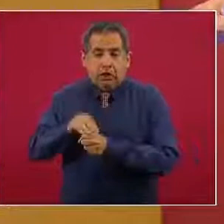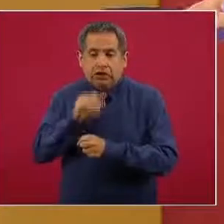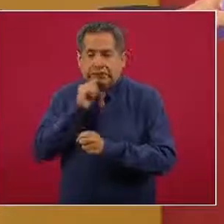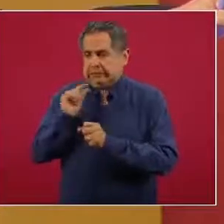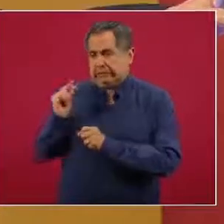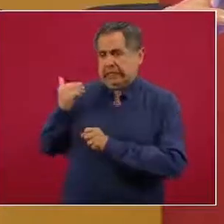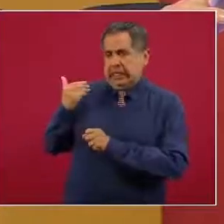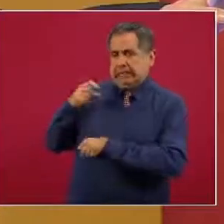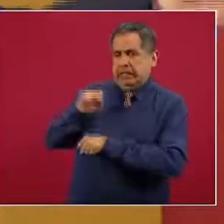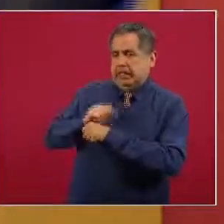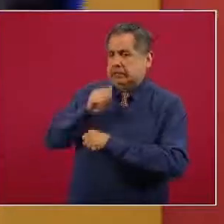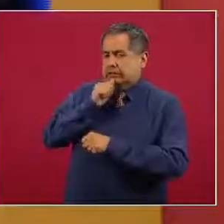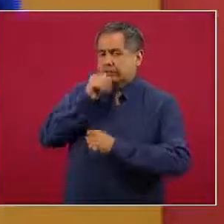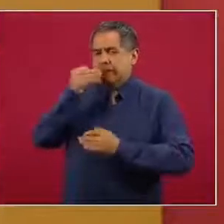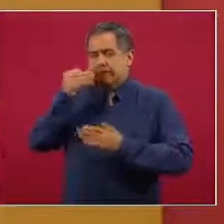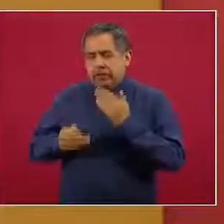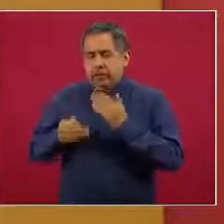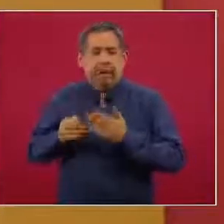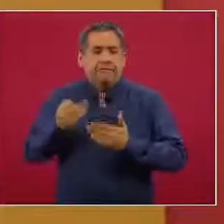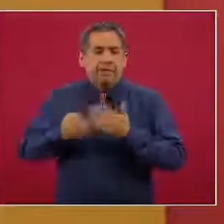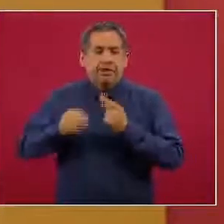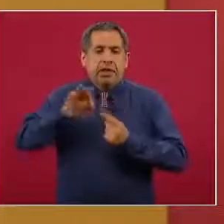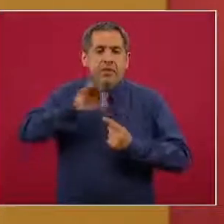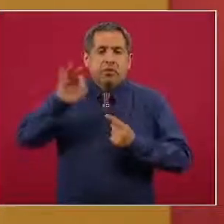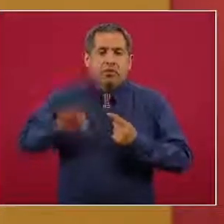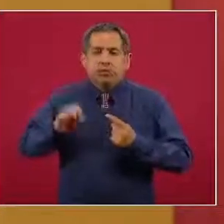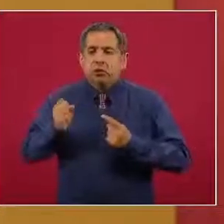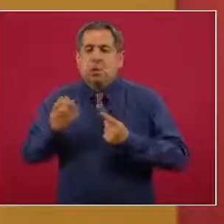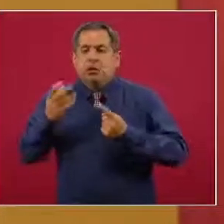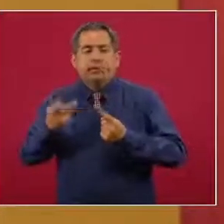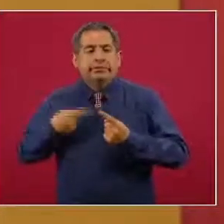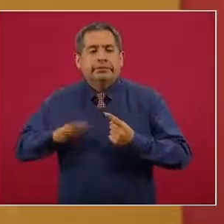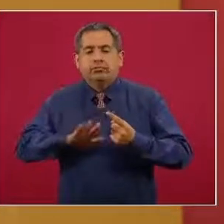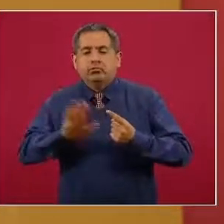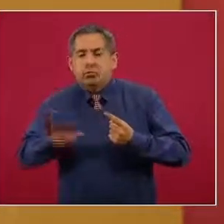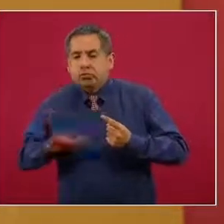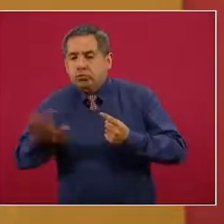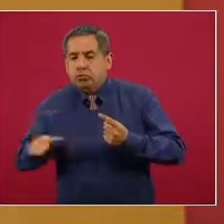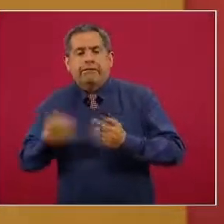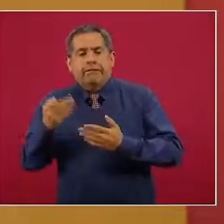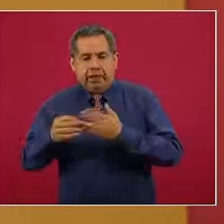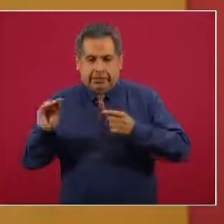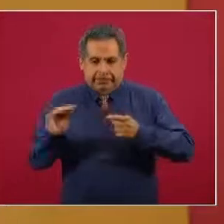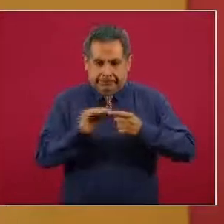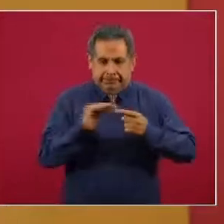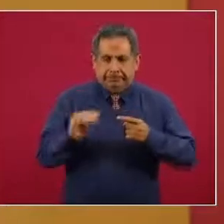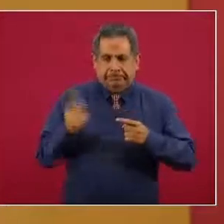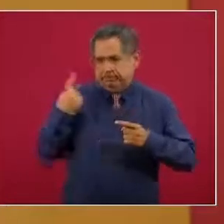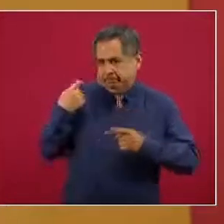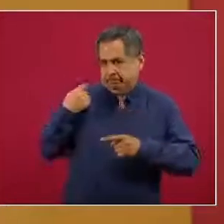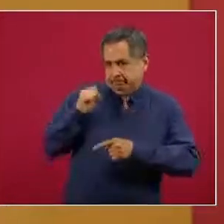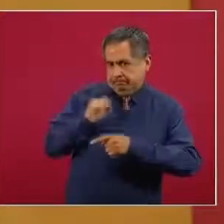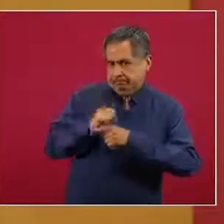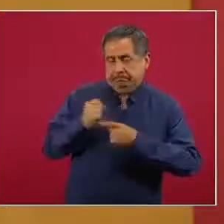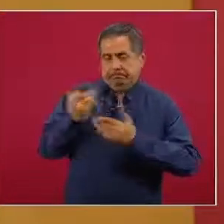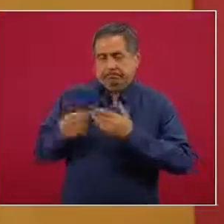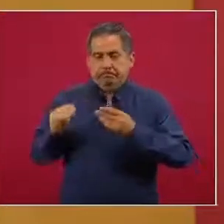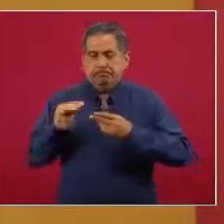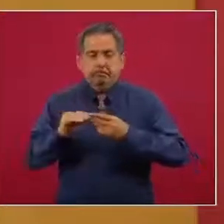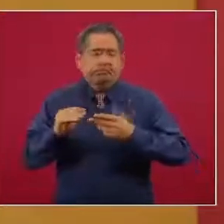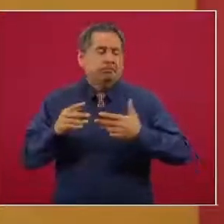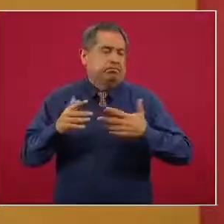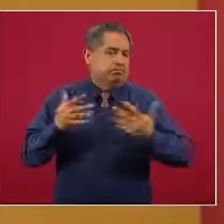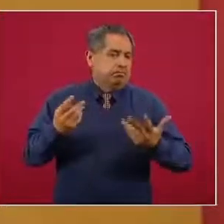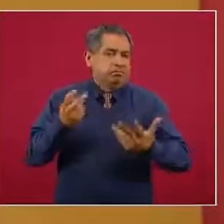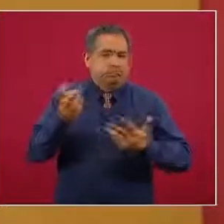más recientes. Necesitamos el porcentaje de positividad en las defunciones de la semana y entonces para